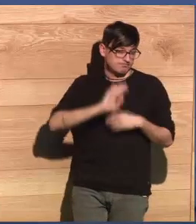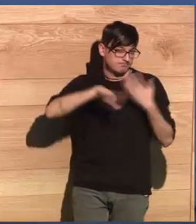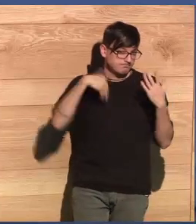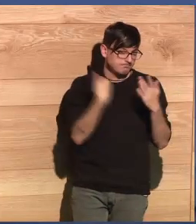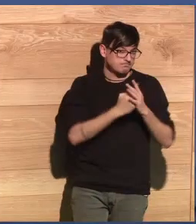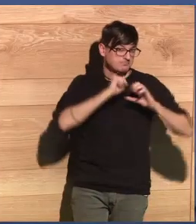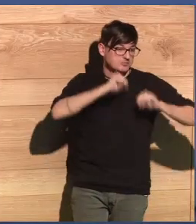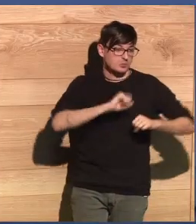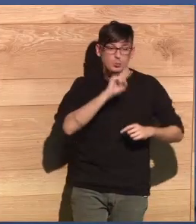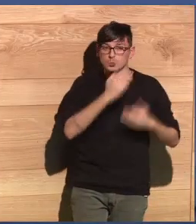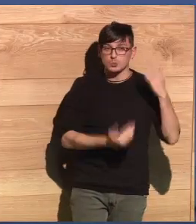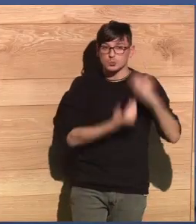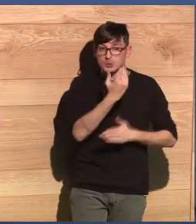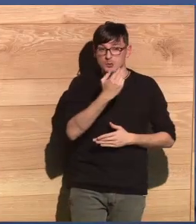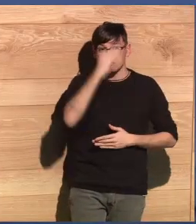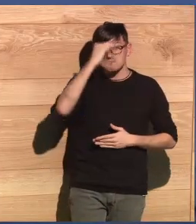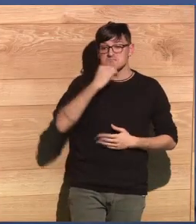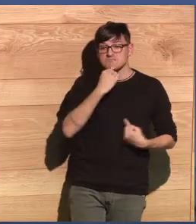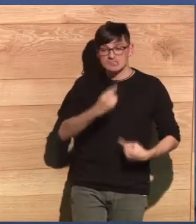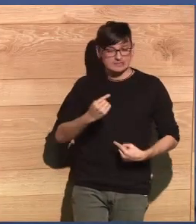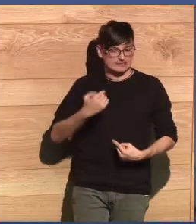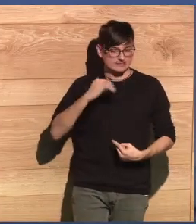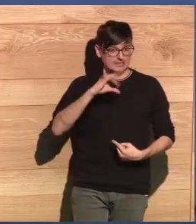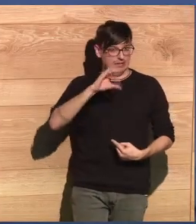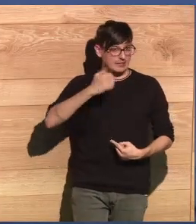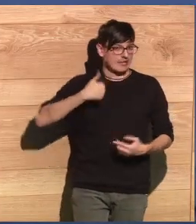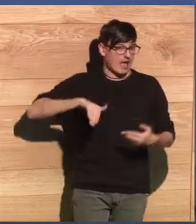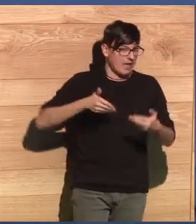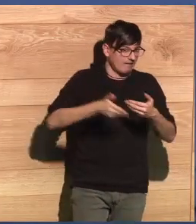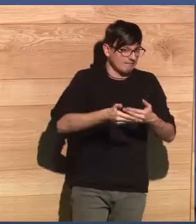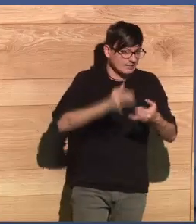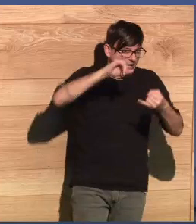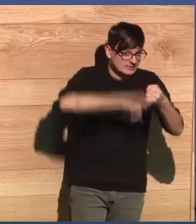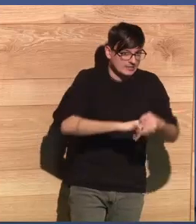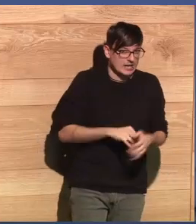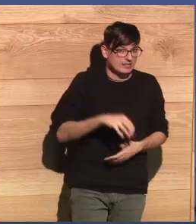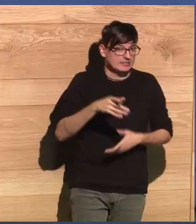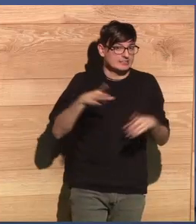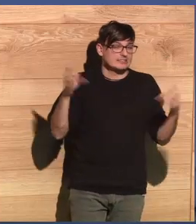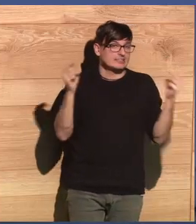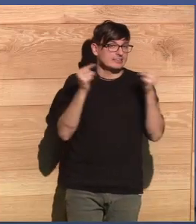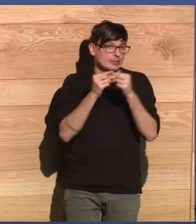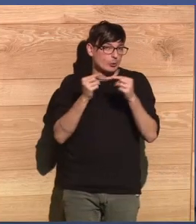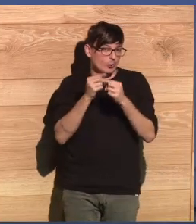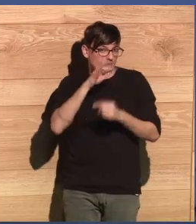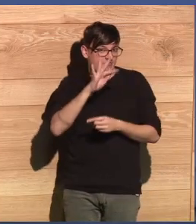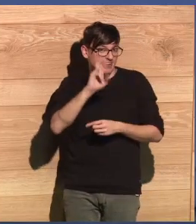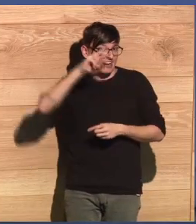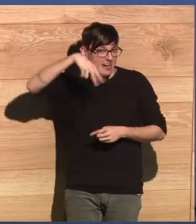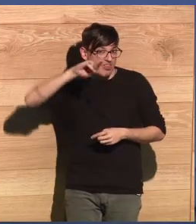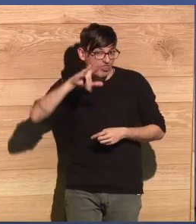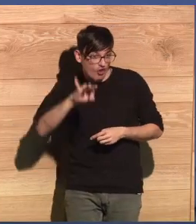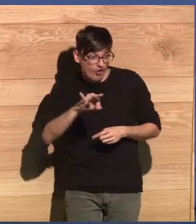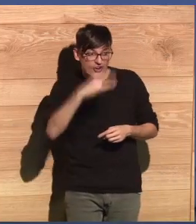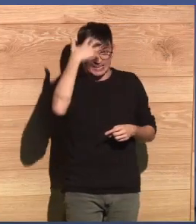Un día su padre le dijo: «Isabel, ya va siendo hora de que te cases. Tu tío Fernando, que es rey de España, nos ha pedido que seas tú